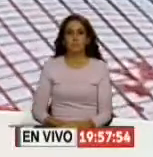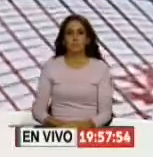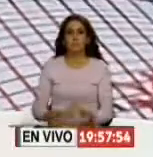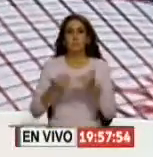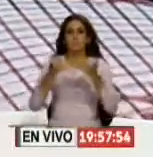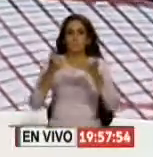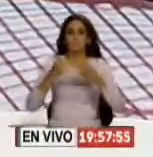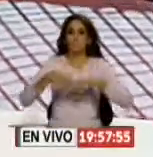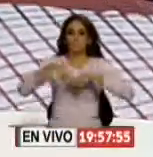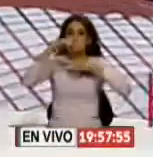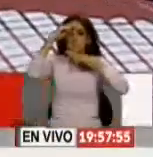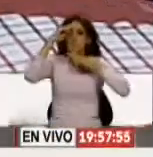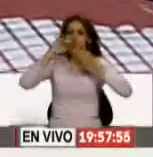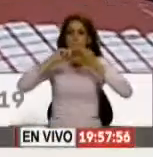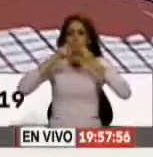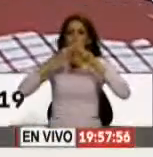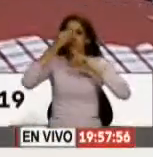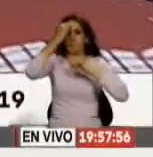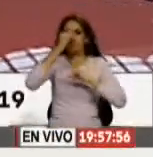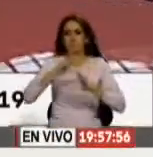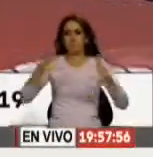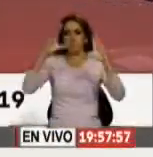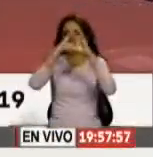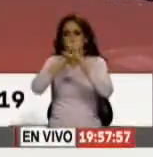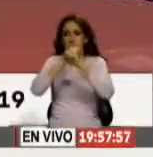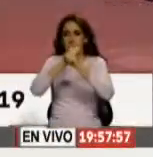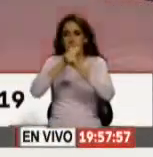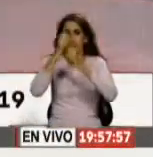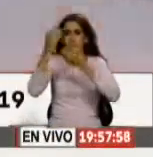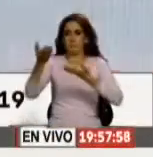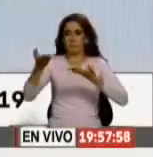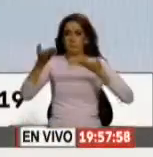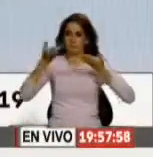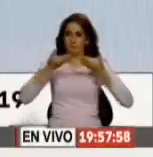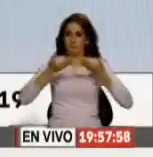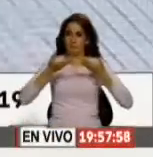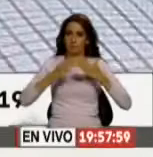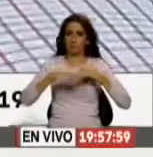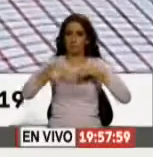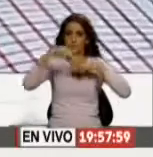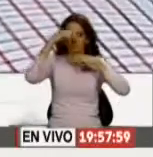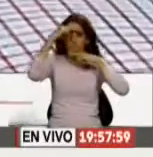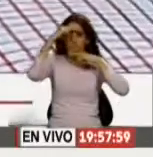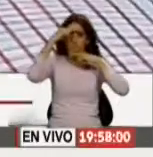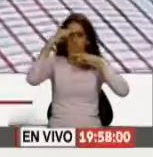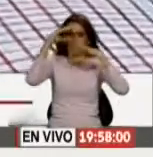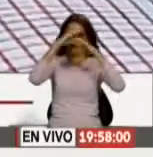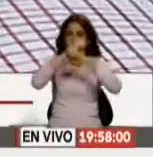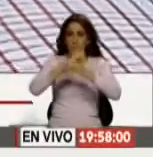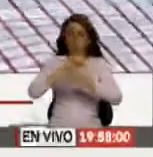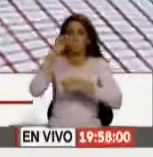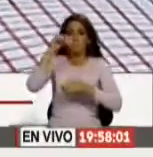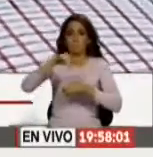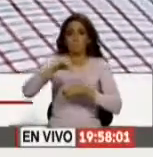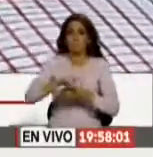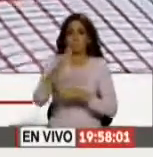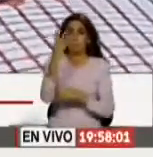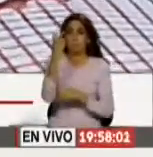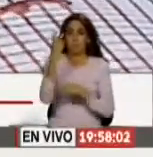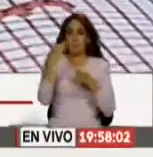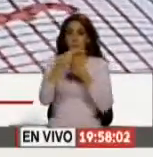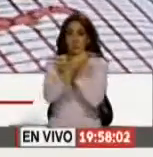Momento de las noticias, amigos. Buenas noches. Les saluda Fabricio Ceballos. Bienvenidos a Telediario Estelar, este martes 12 de